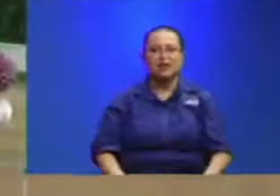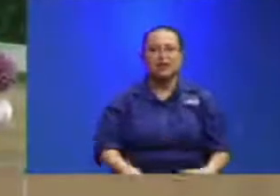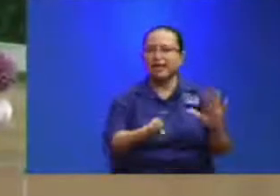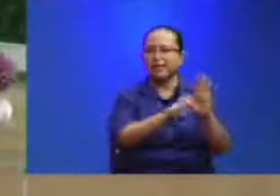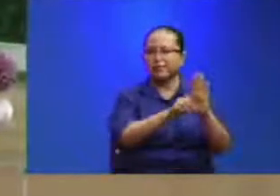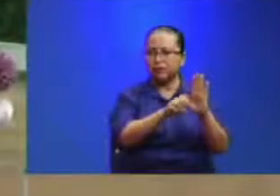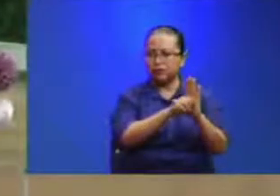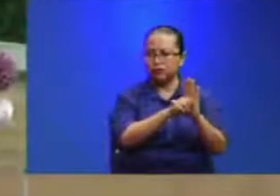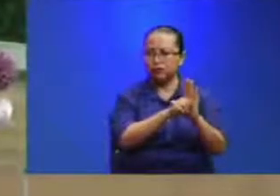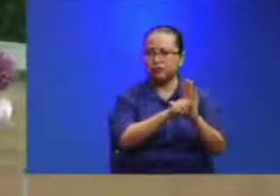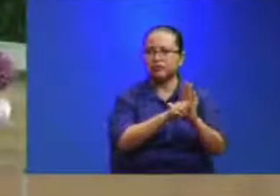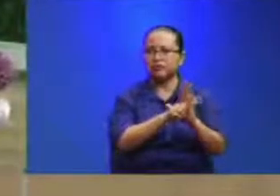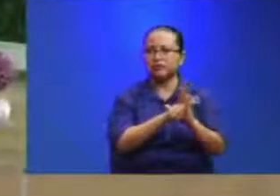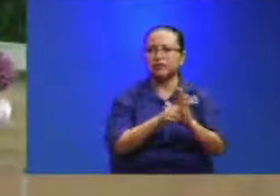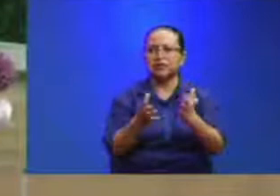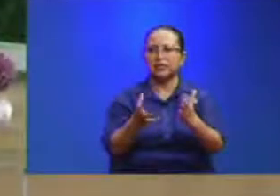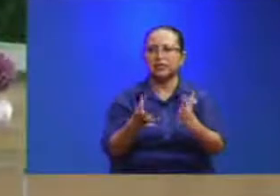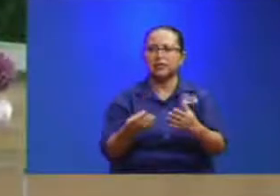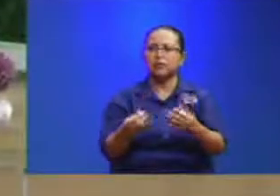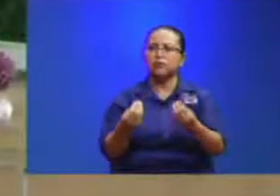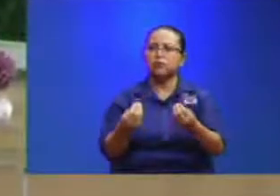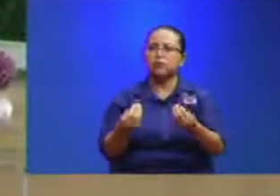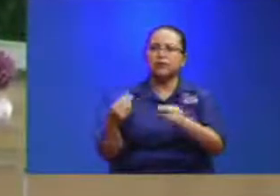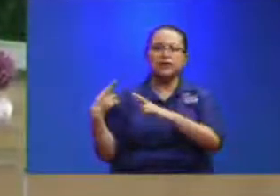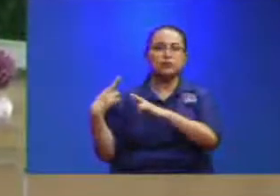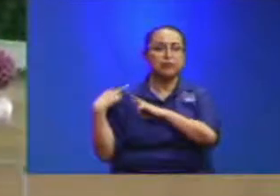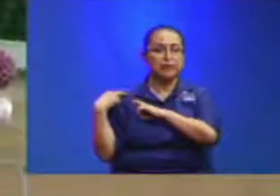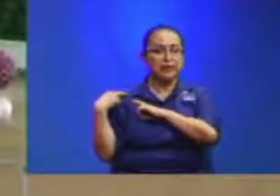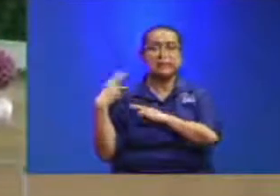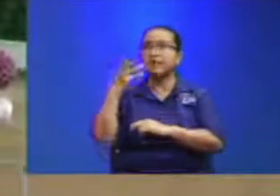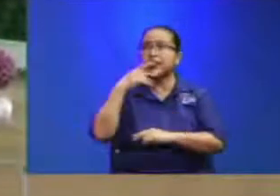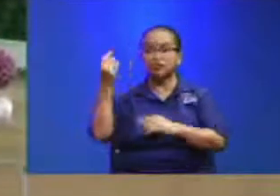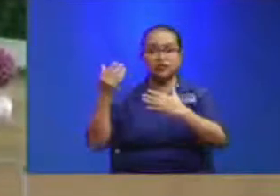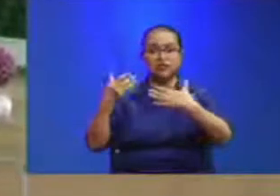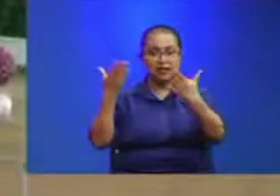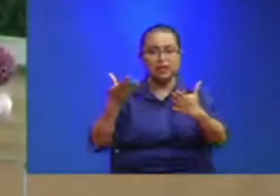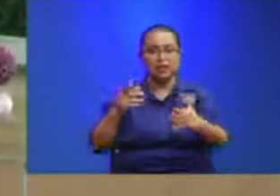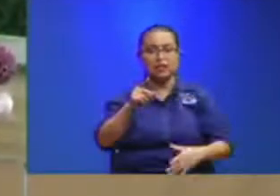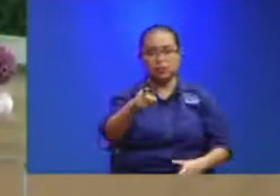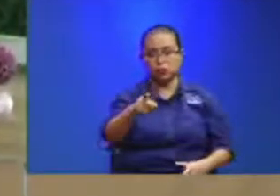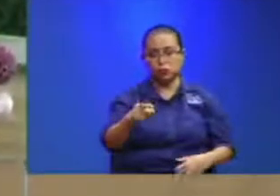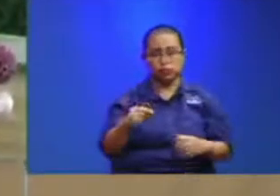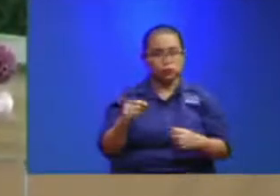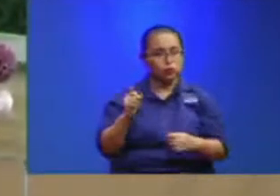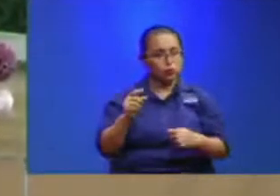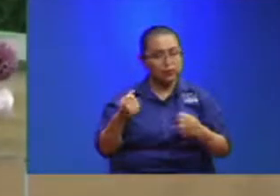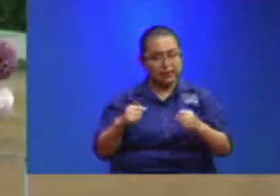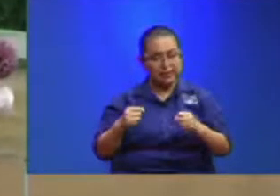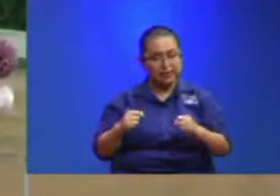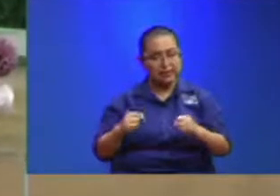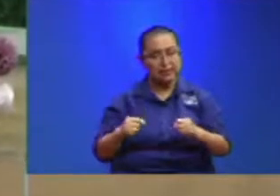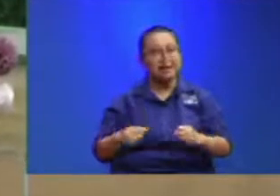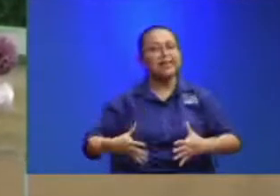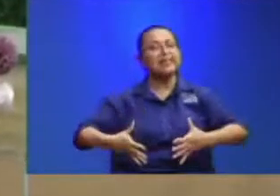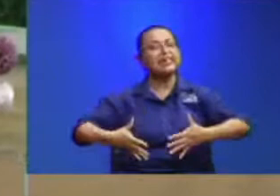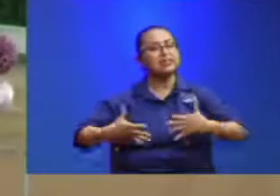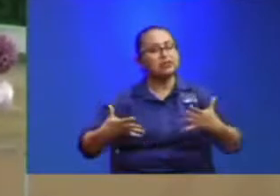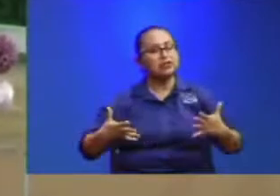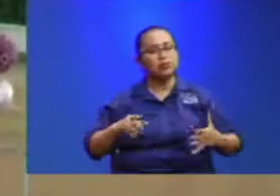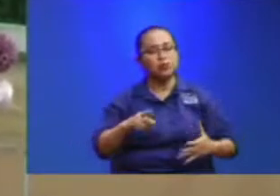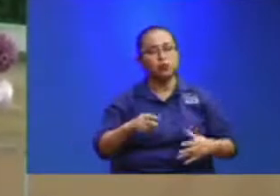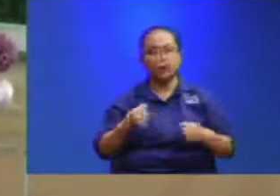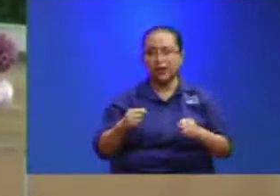puse es ese pero hay responsabilidades que dios te da que si no las asume vas a terminar haciendo un ídolo